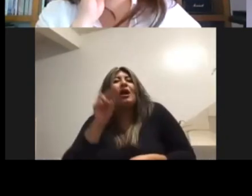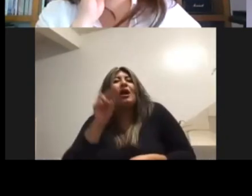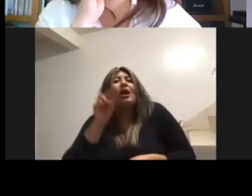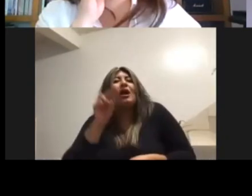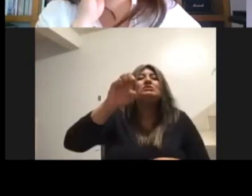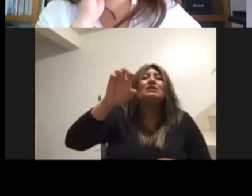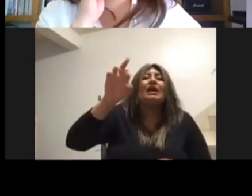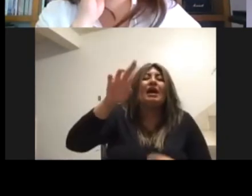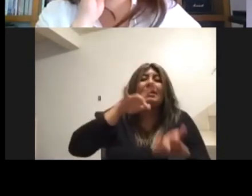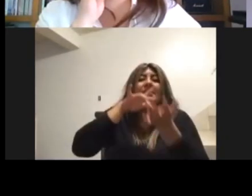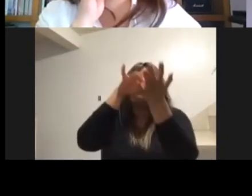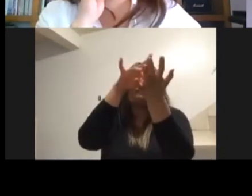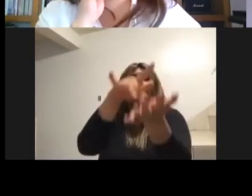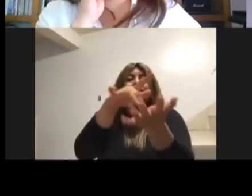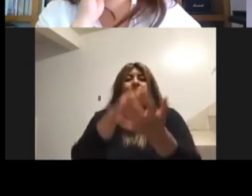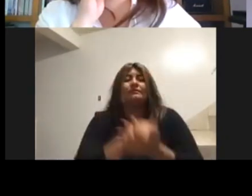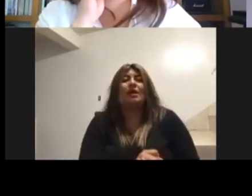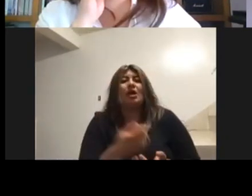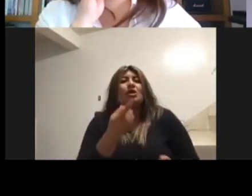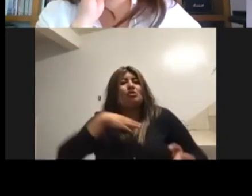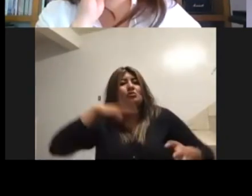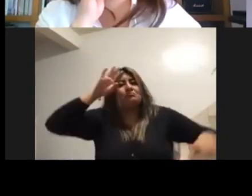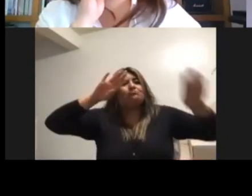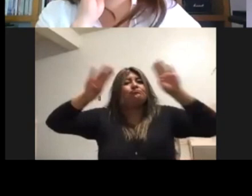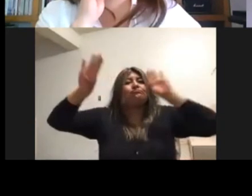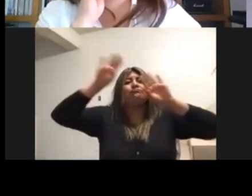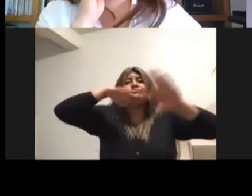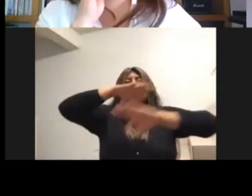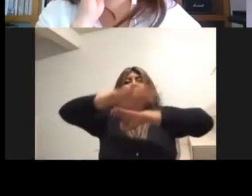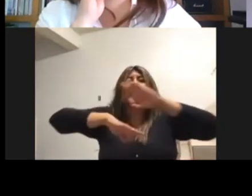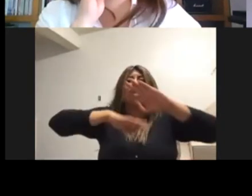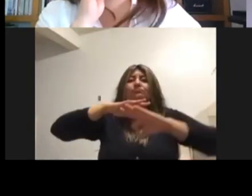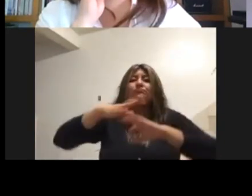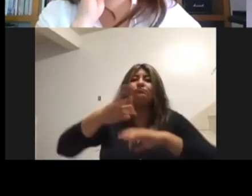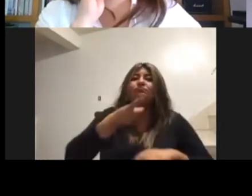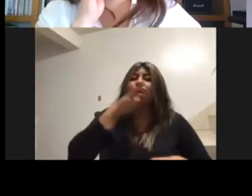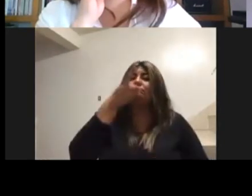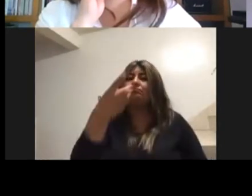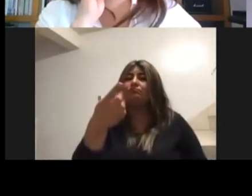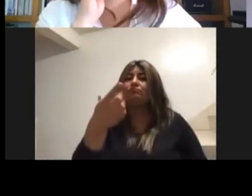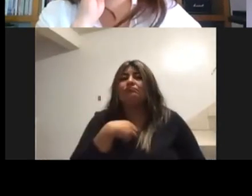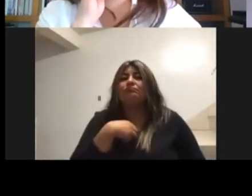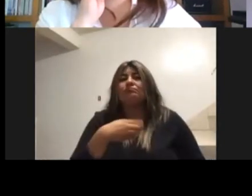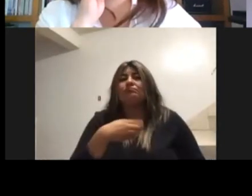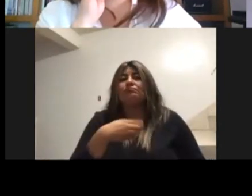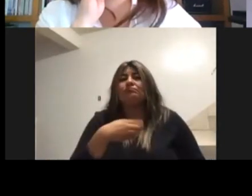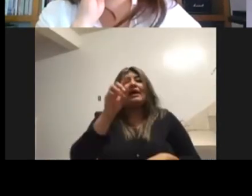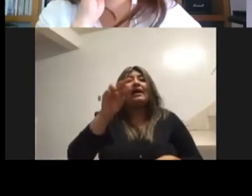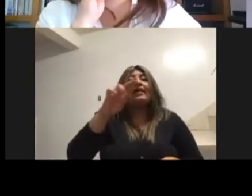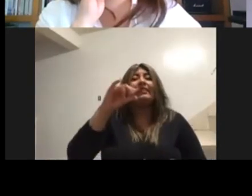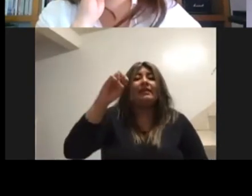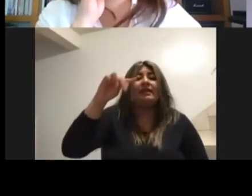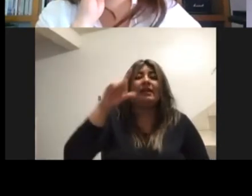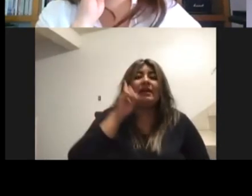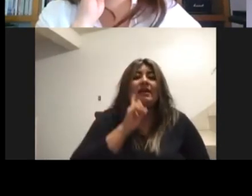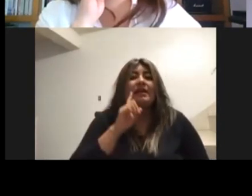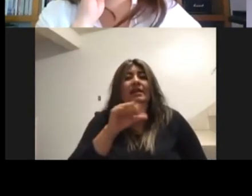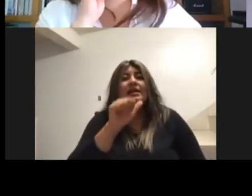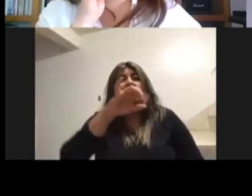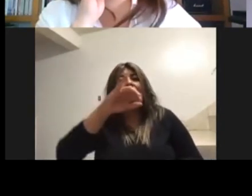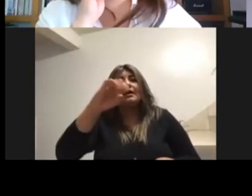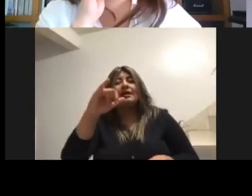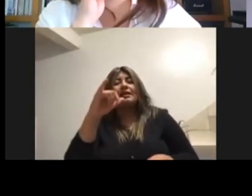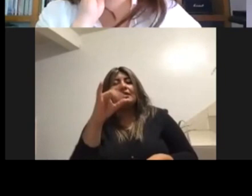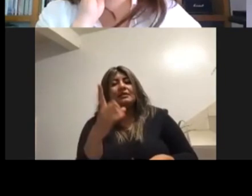yo creo que todo lo que dijeron mis colegas Adriana y Alicia, allí se reflejó. Fue